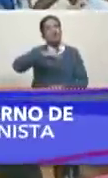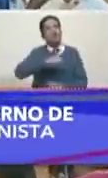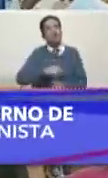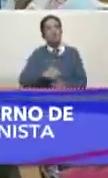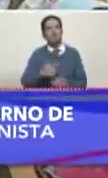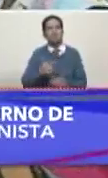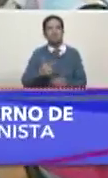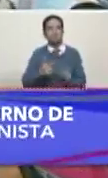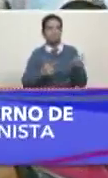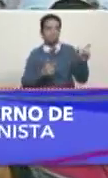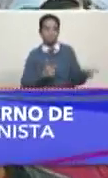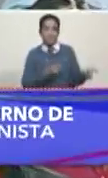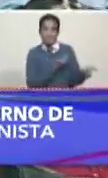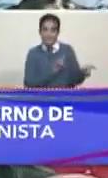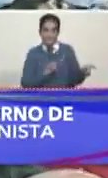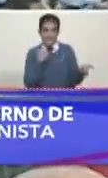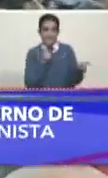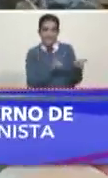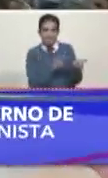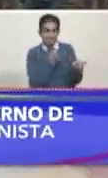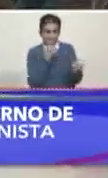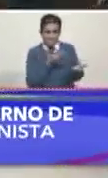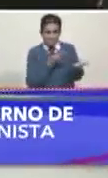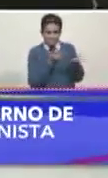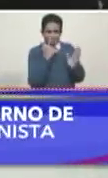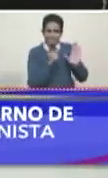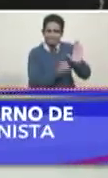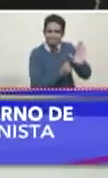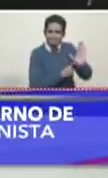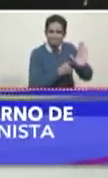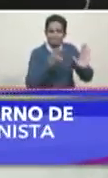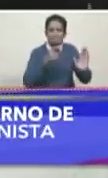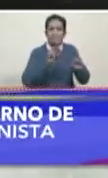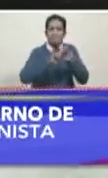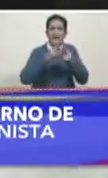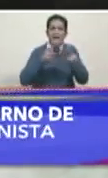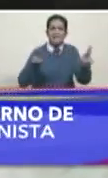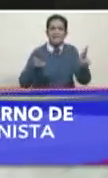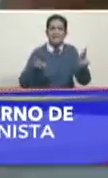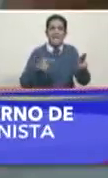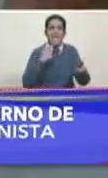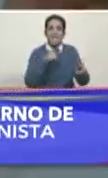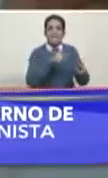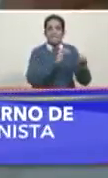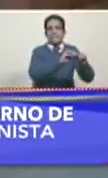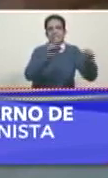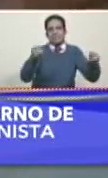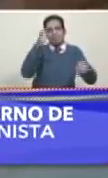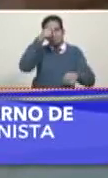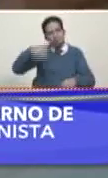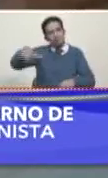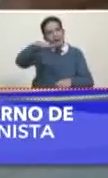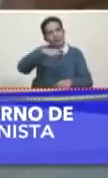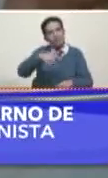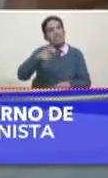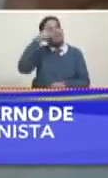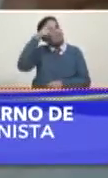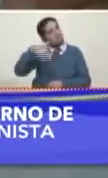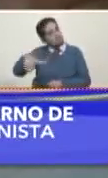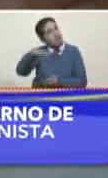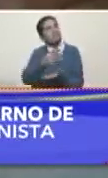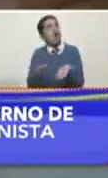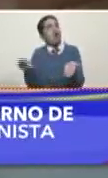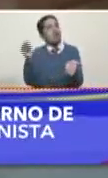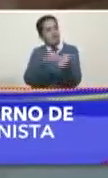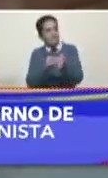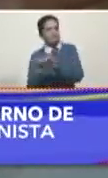presidente como primer garante de la paz y como presidente de la paz ha convocado al pueblo y el pueblo una vez más ha